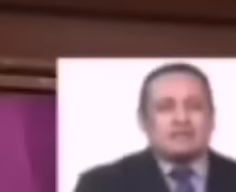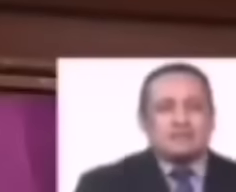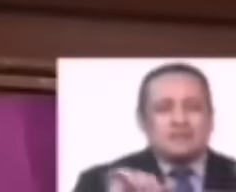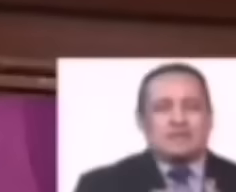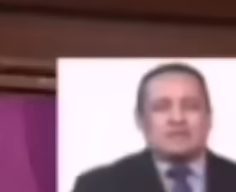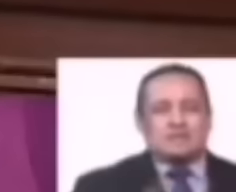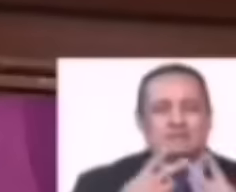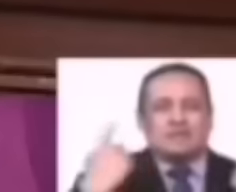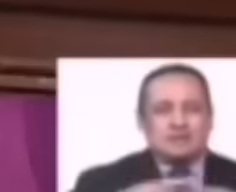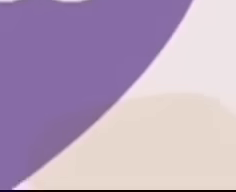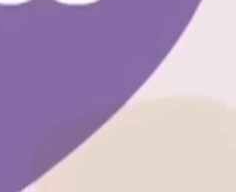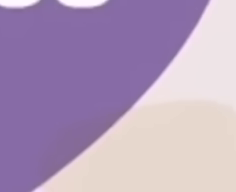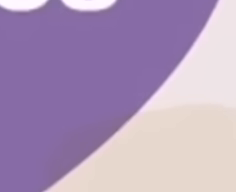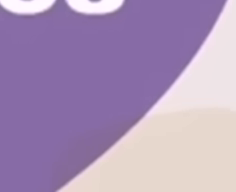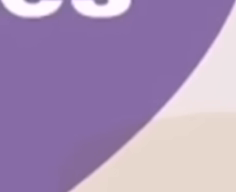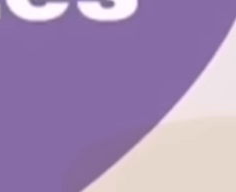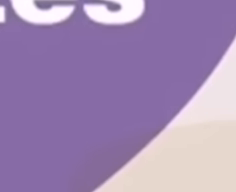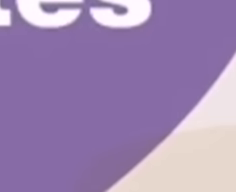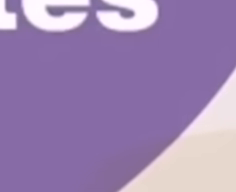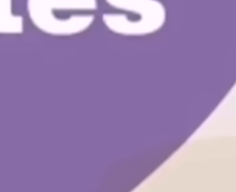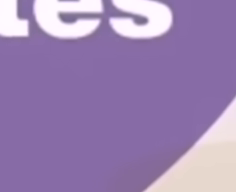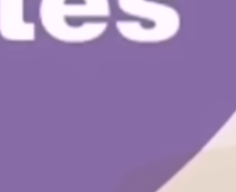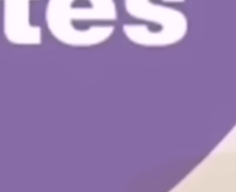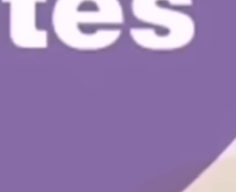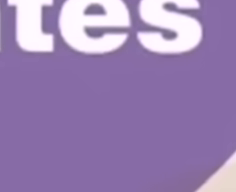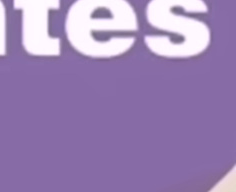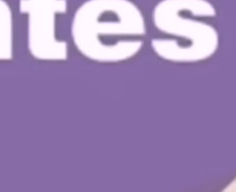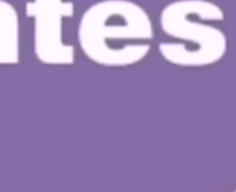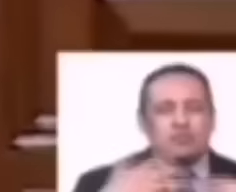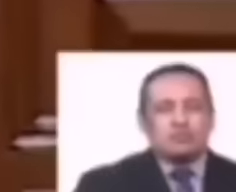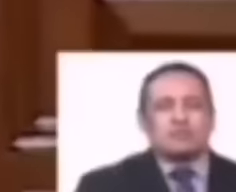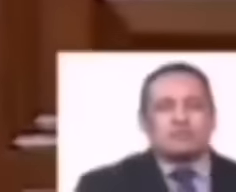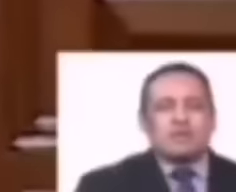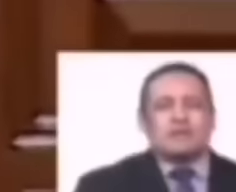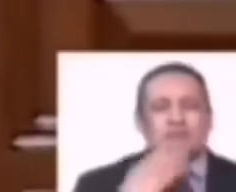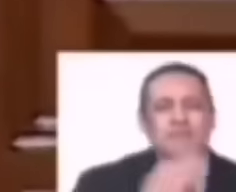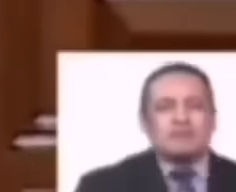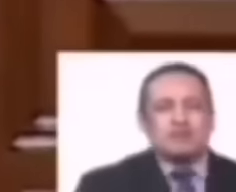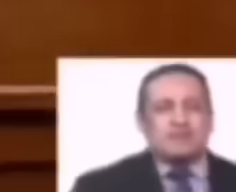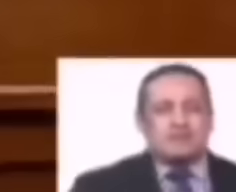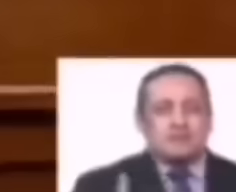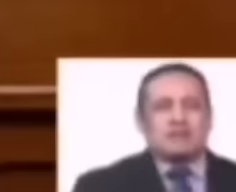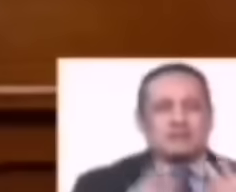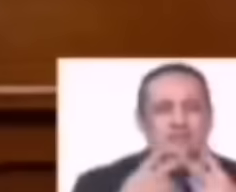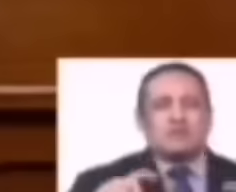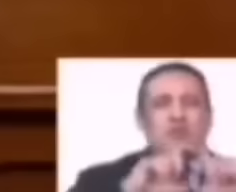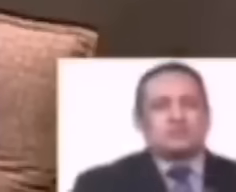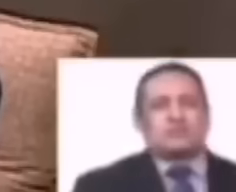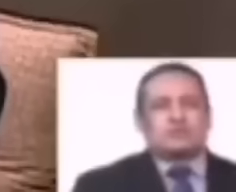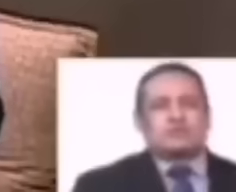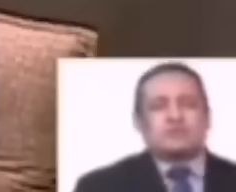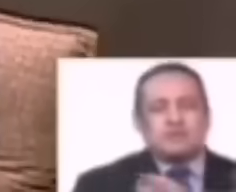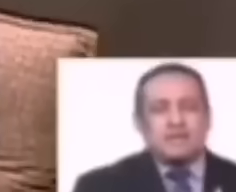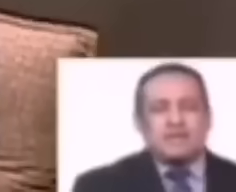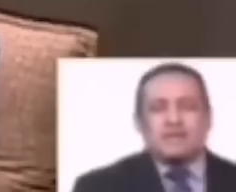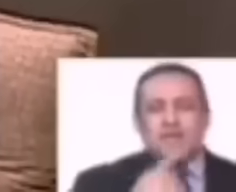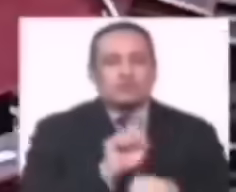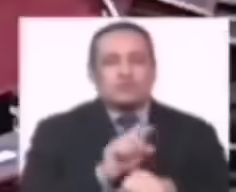su ideología que distorsionaba nuestro lenguaje. Todo esto en un tenso debate.